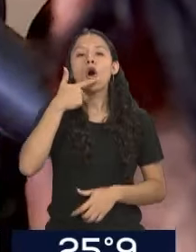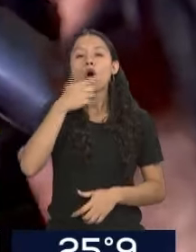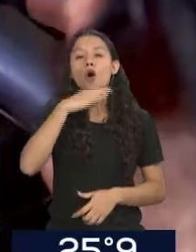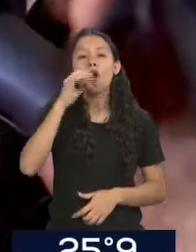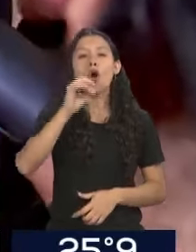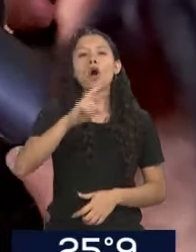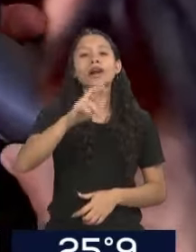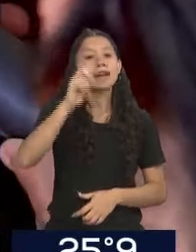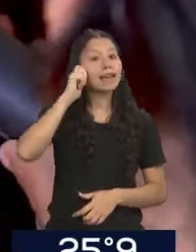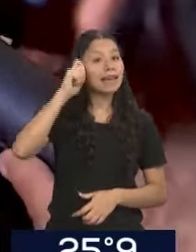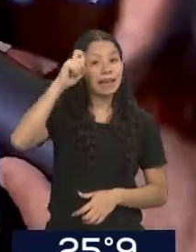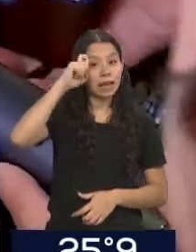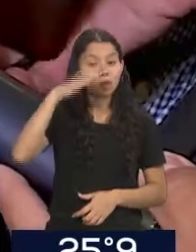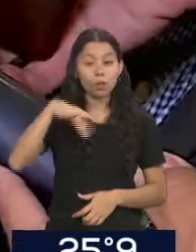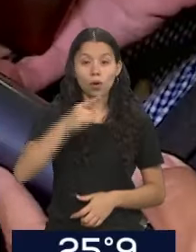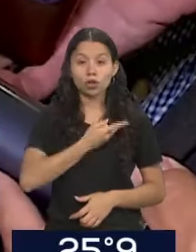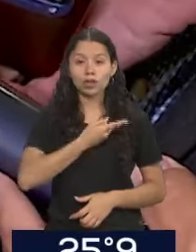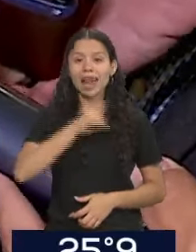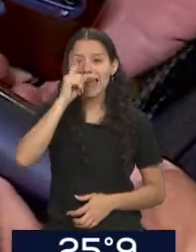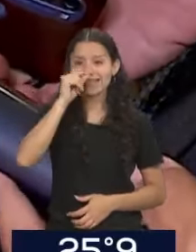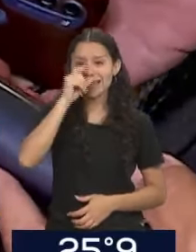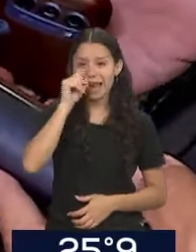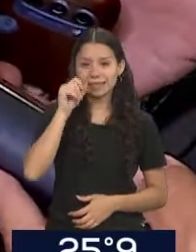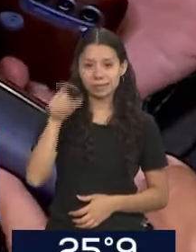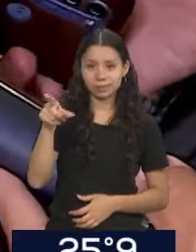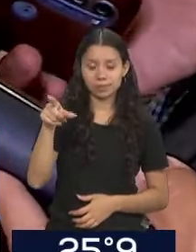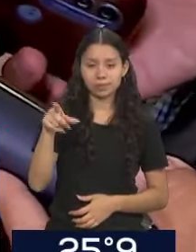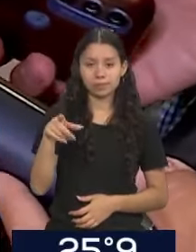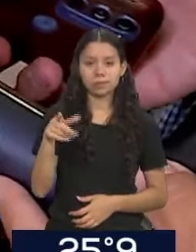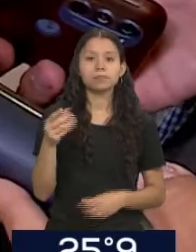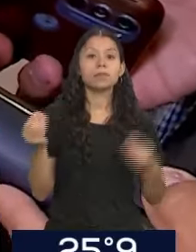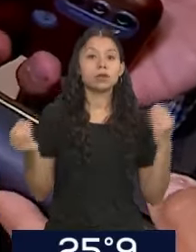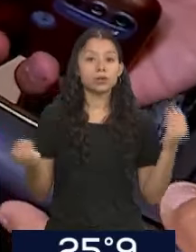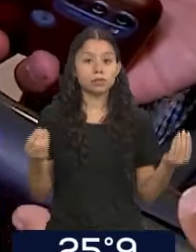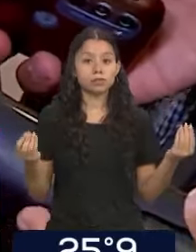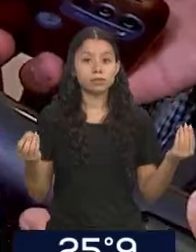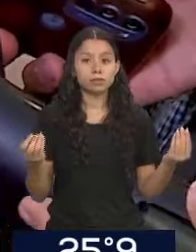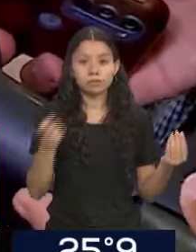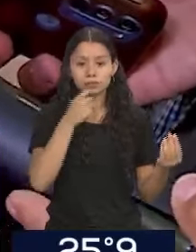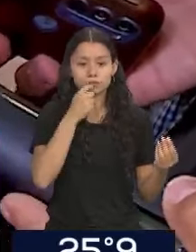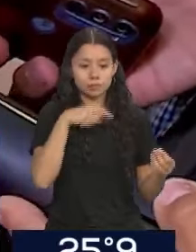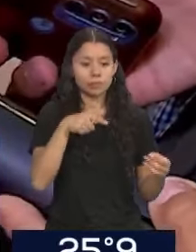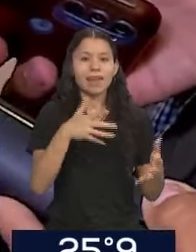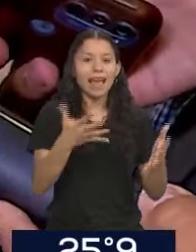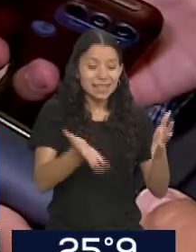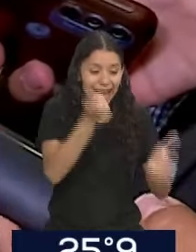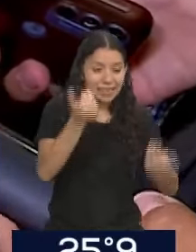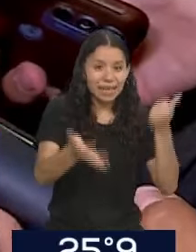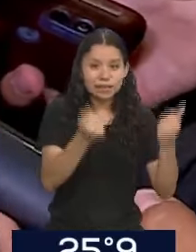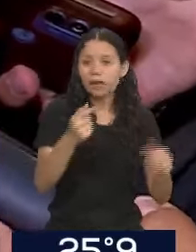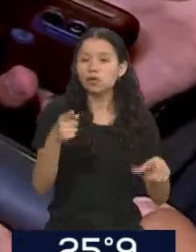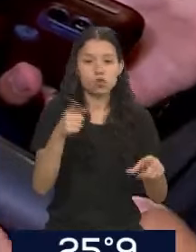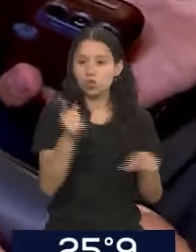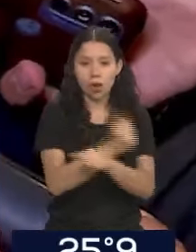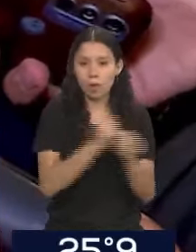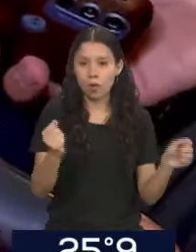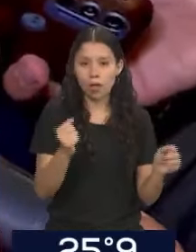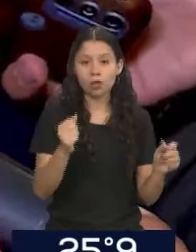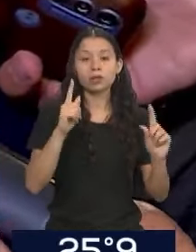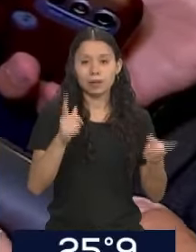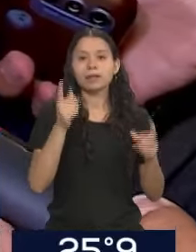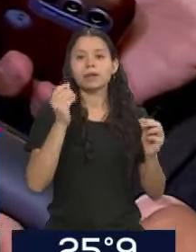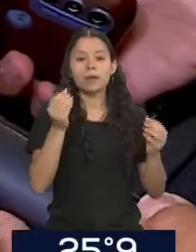en Las Heras, pero que no tiene aprobada la explotación y que no ha presentado su informe ambiental